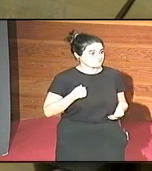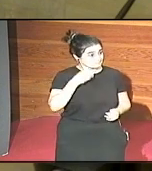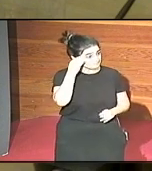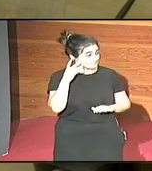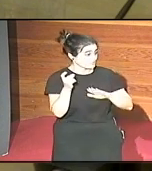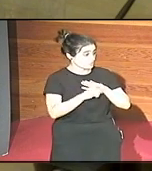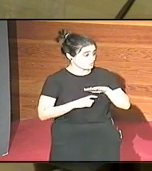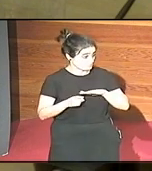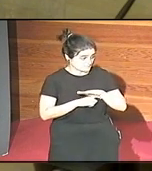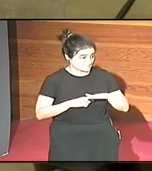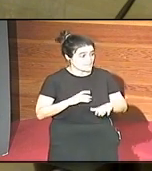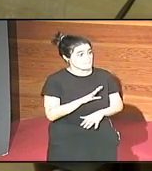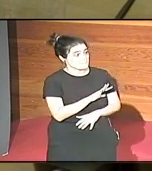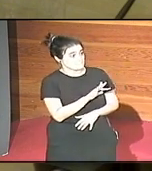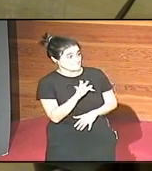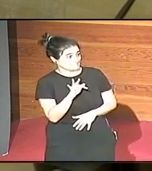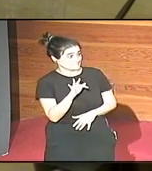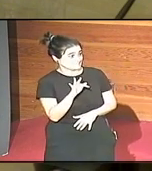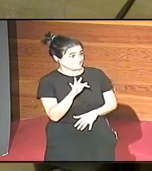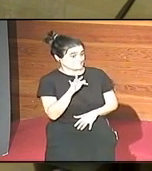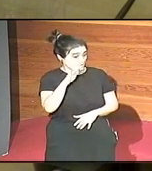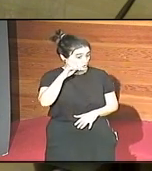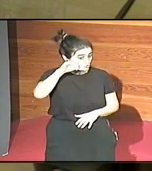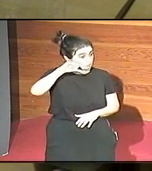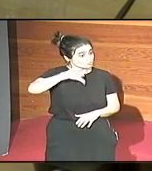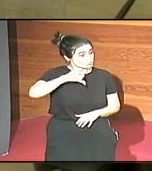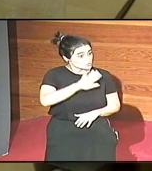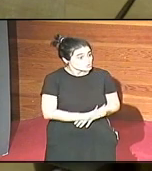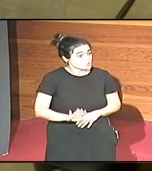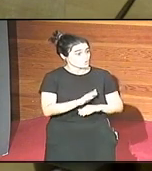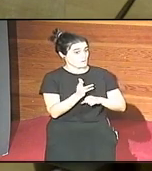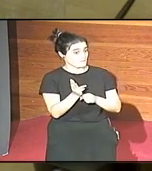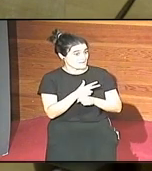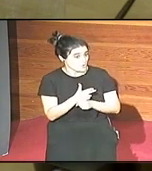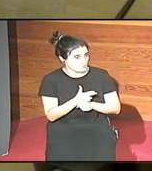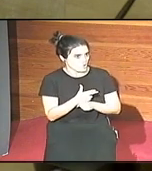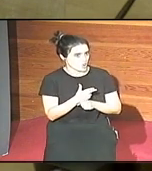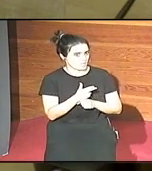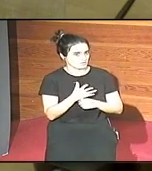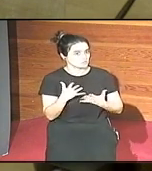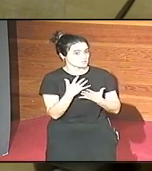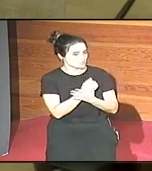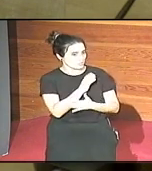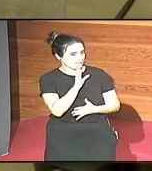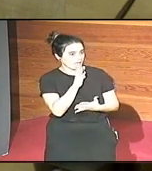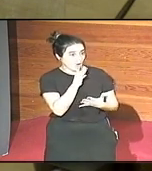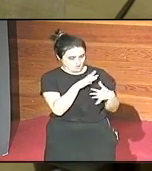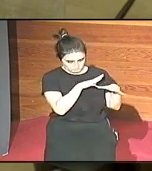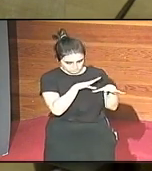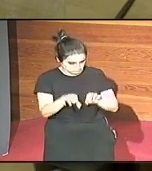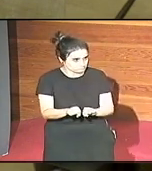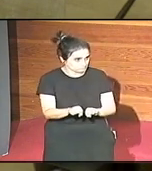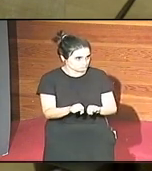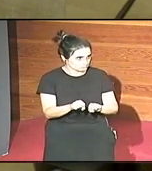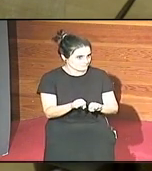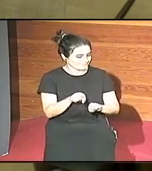más todo el sur de Mariupol, todo lo que le permite, y que está ocupado en este momento,